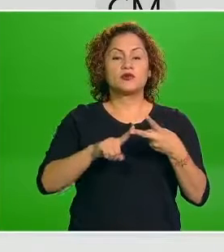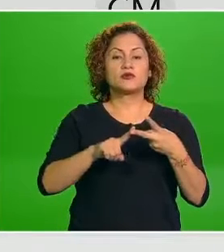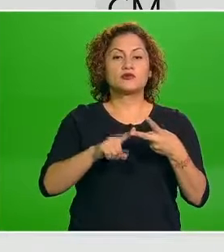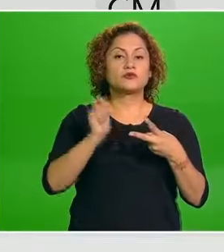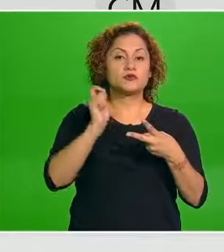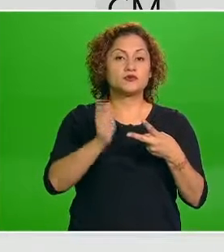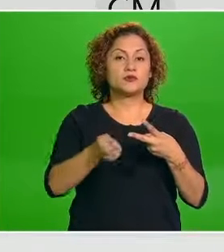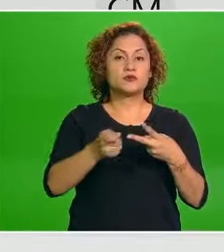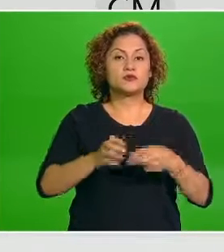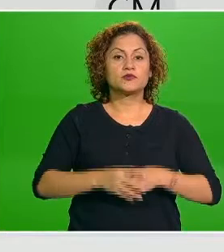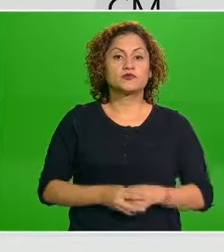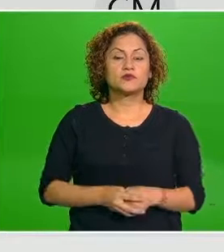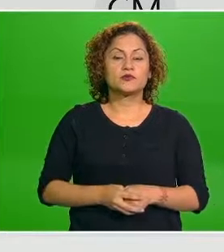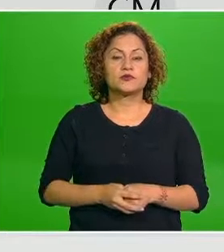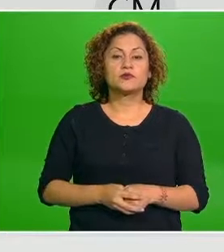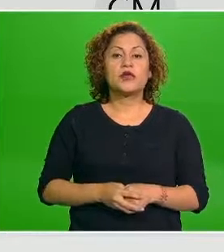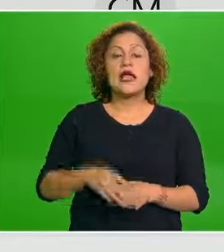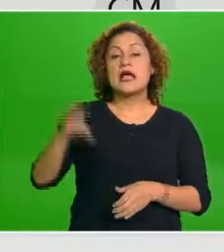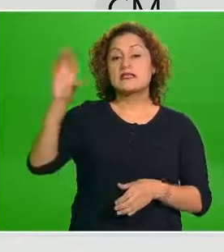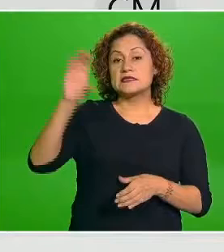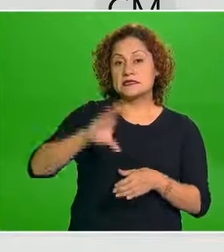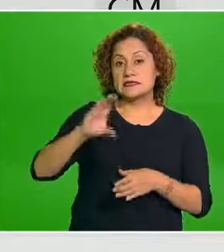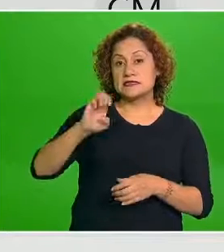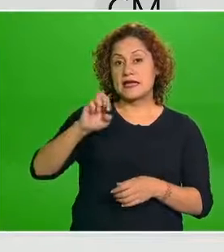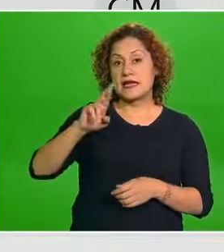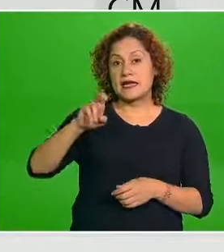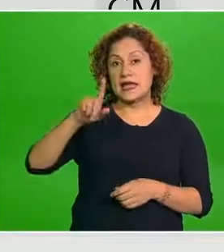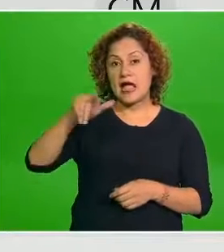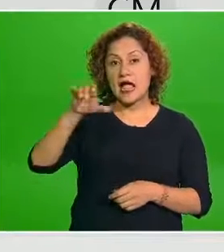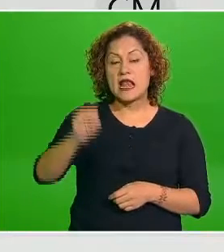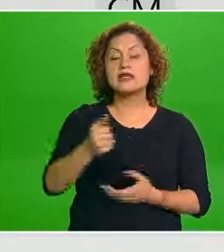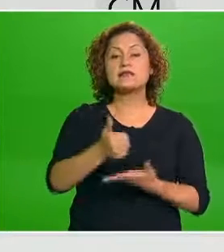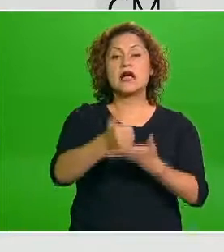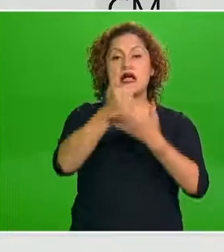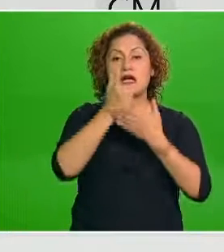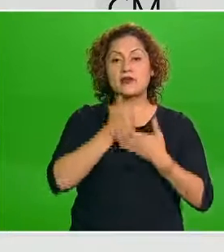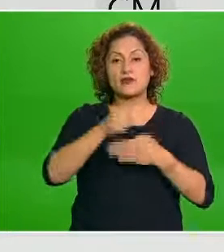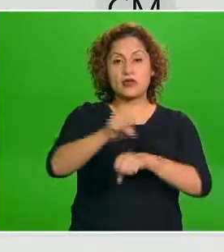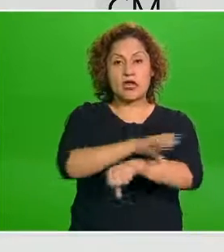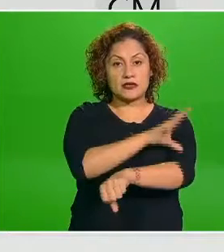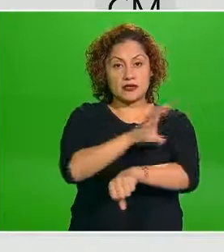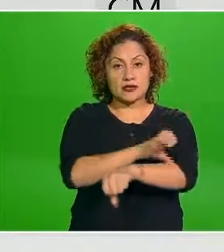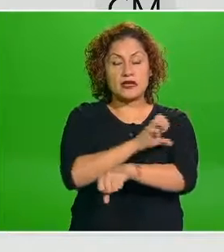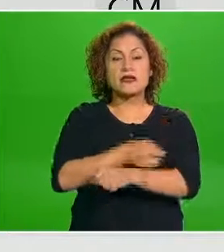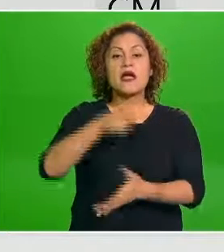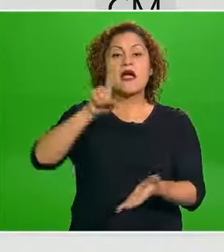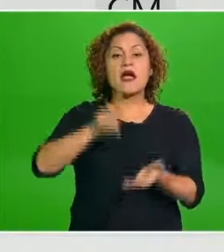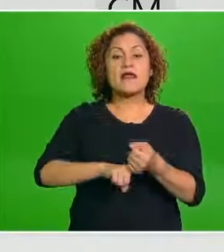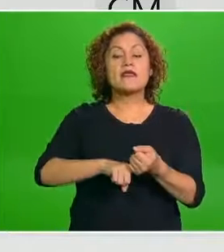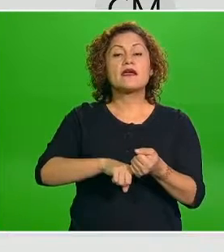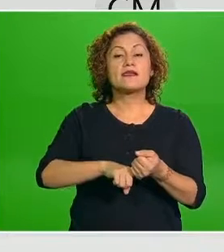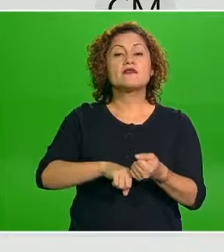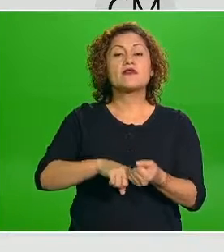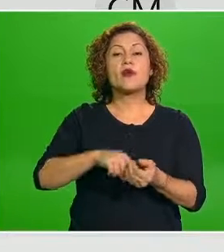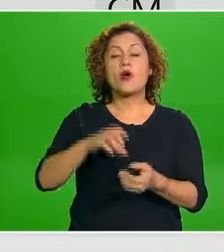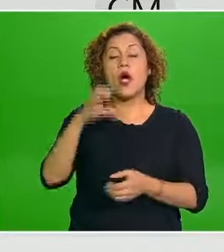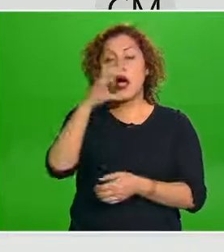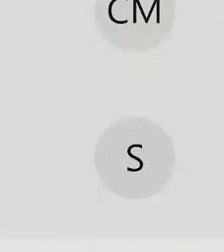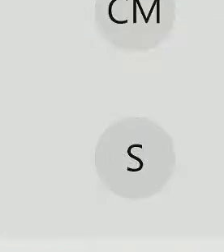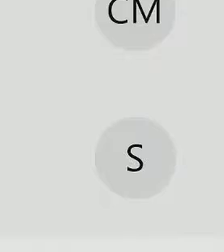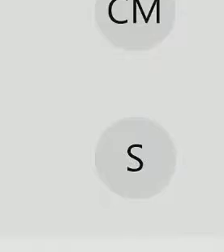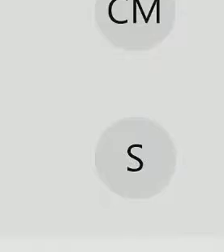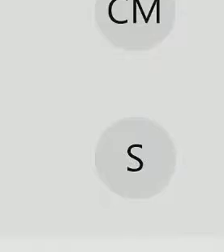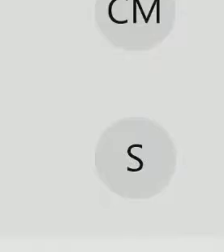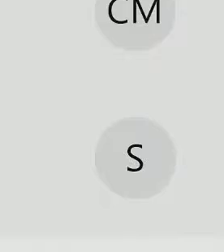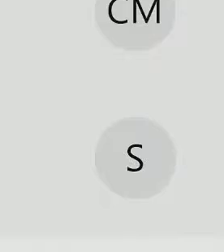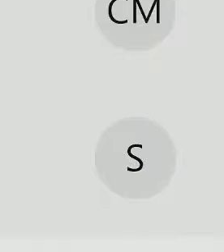incluir, estos son los cereales, nos brindan energía que proporciona calorías al organismo para realizar nuestras